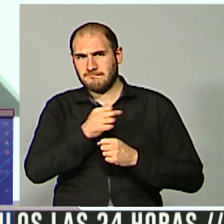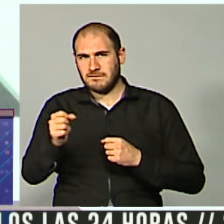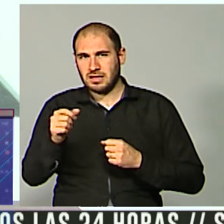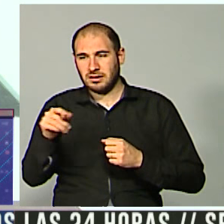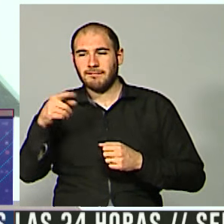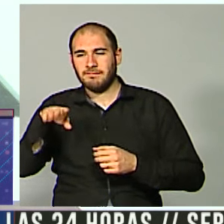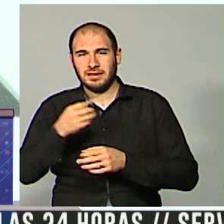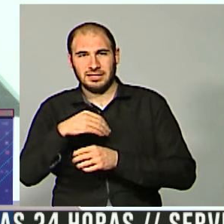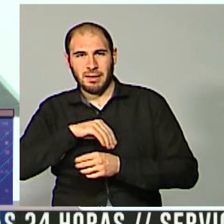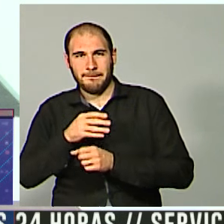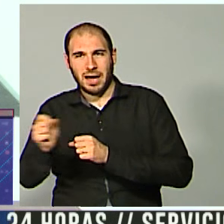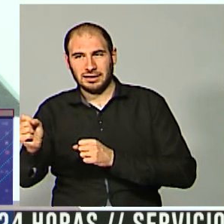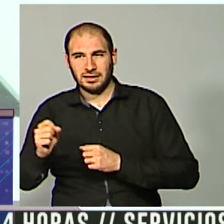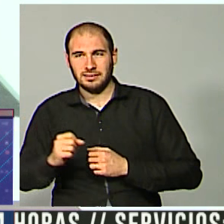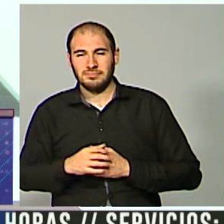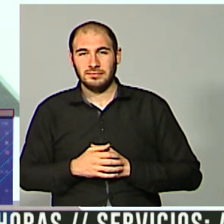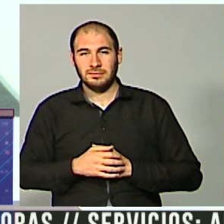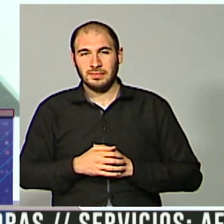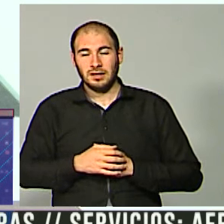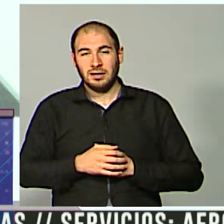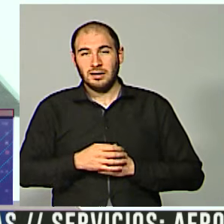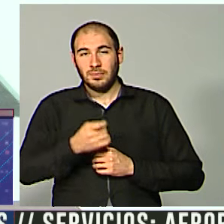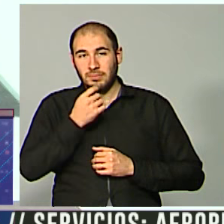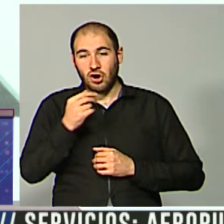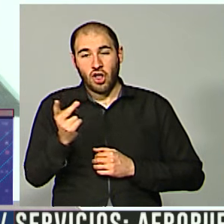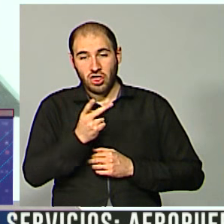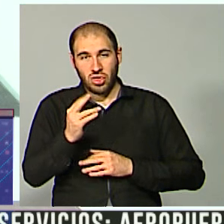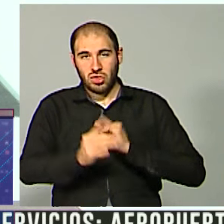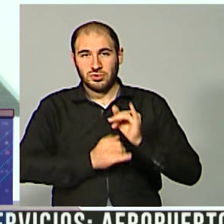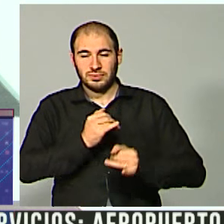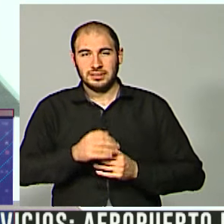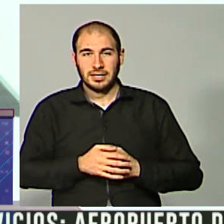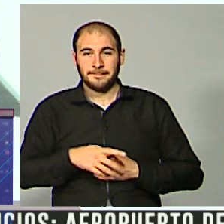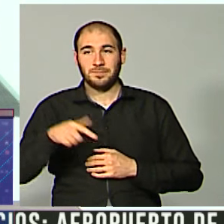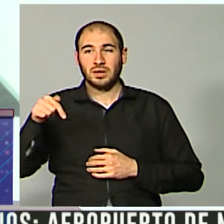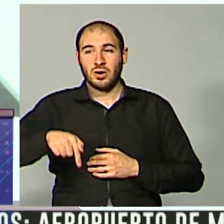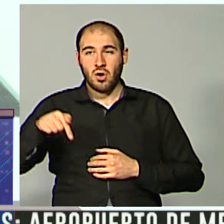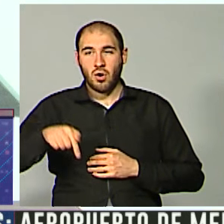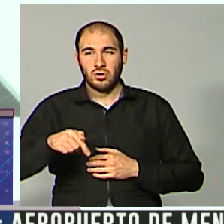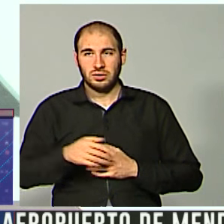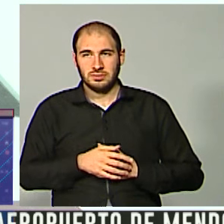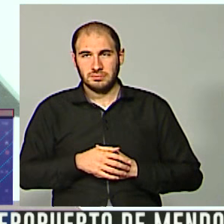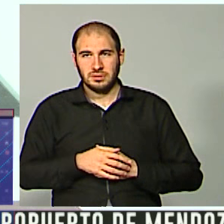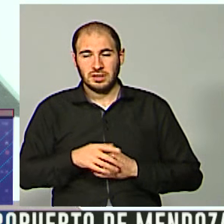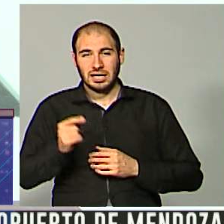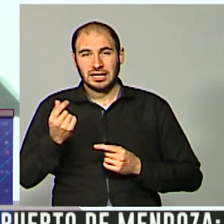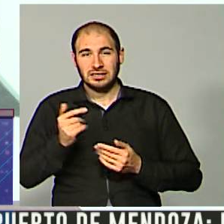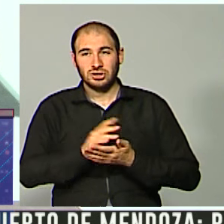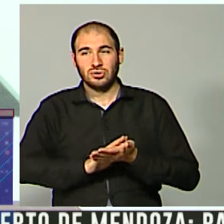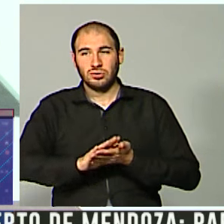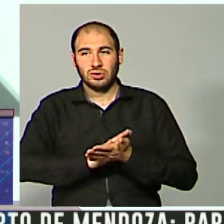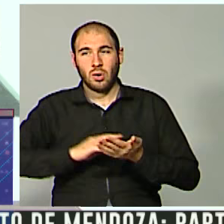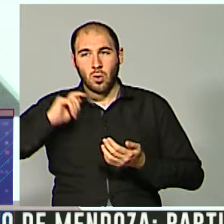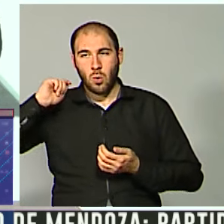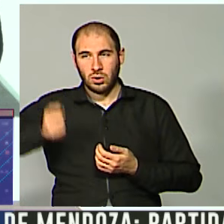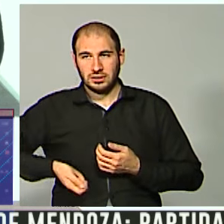sus víctimas, en el caso de los dos que mencionamos y que hoy por hoy están por ser resueltos en los